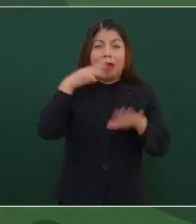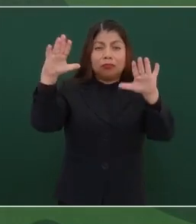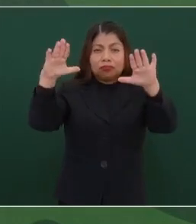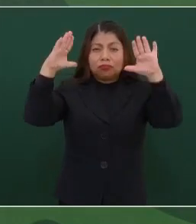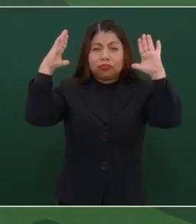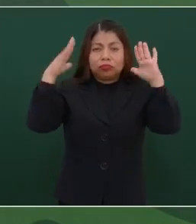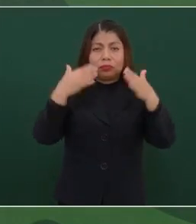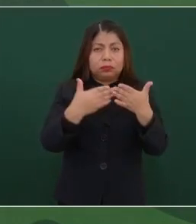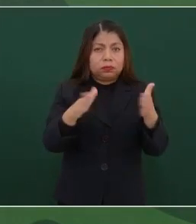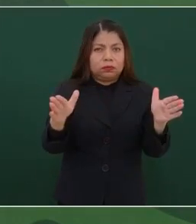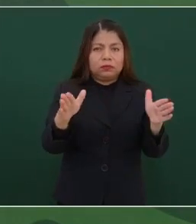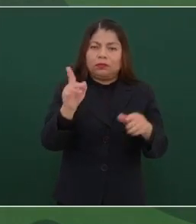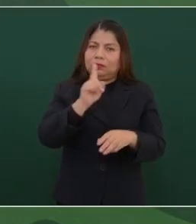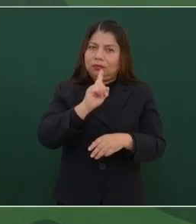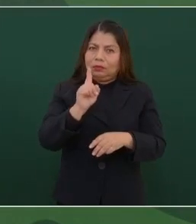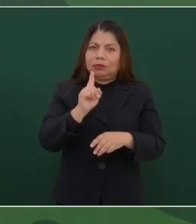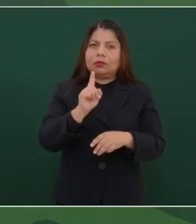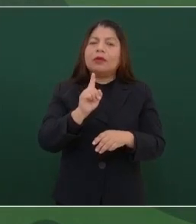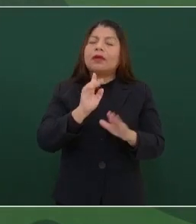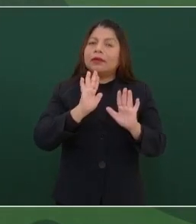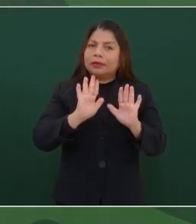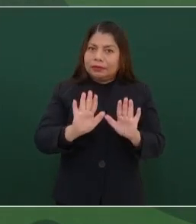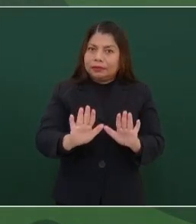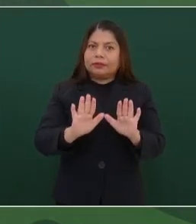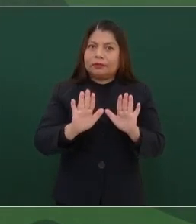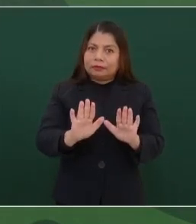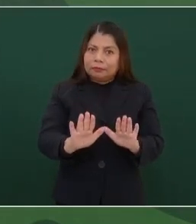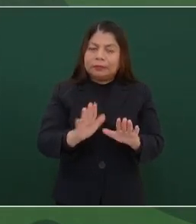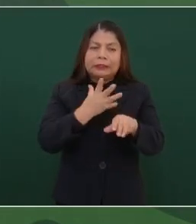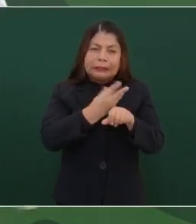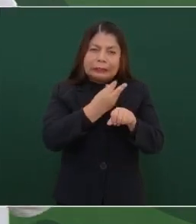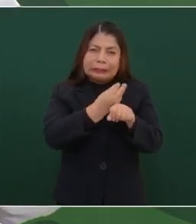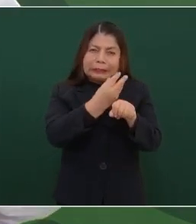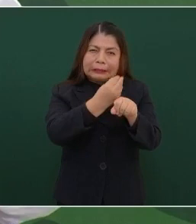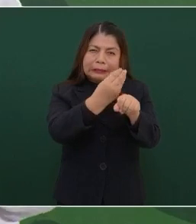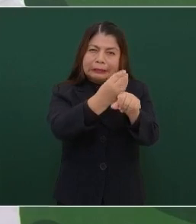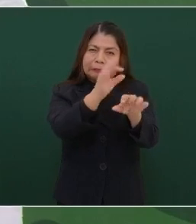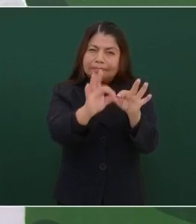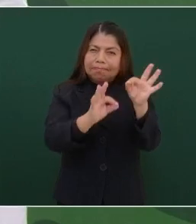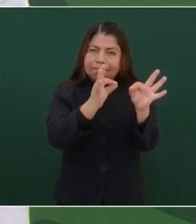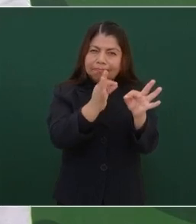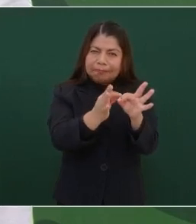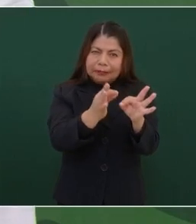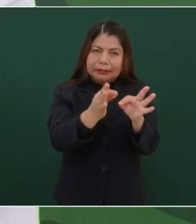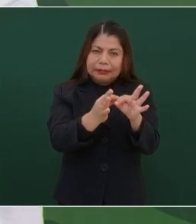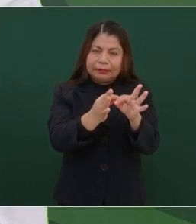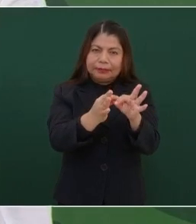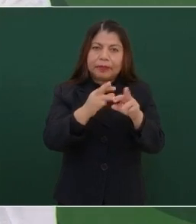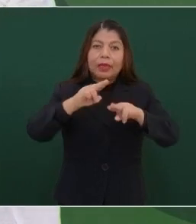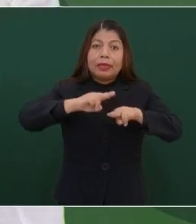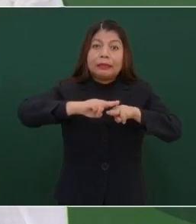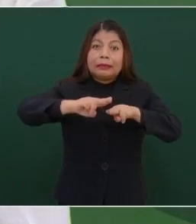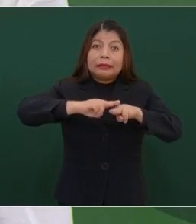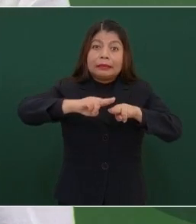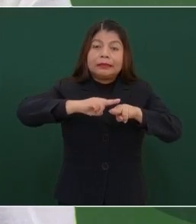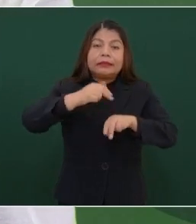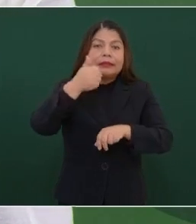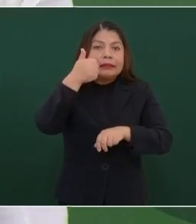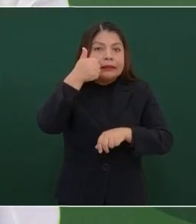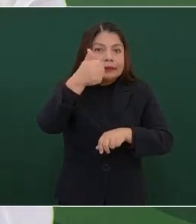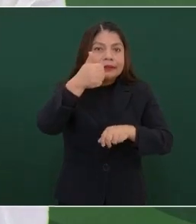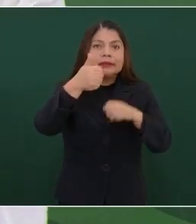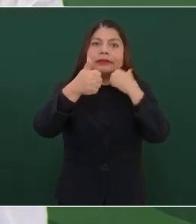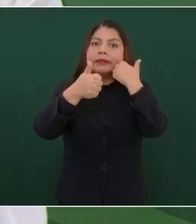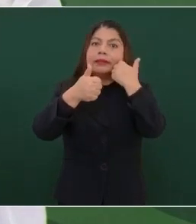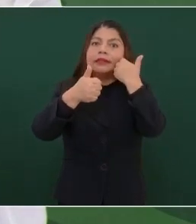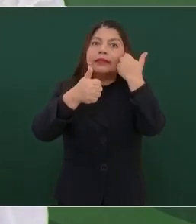llegando los trenes. En diciembre queremos tener 6 trenes y